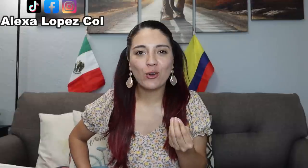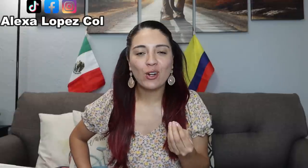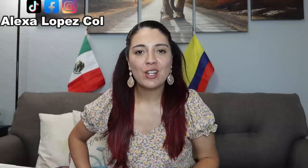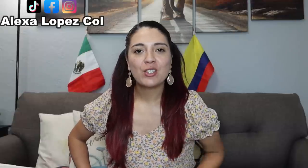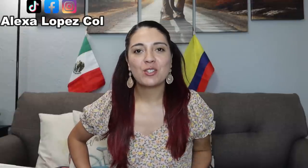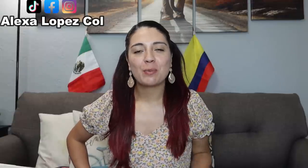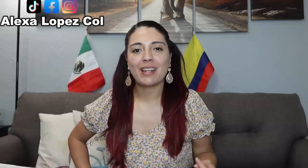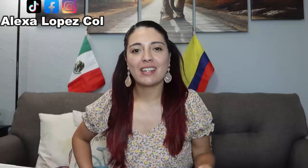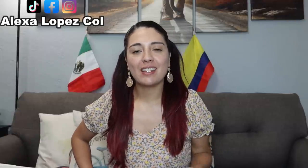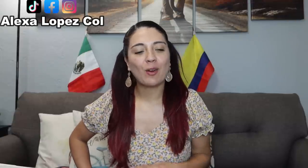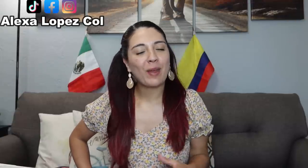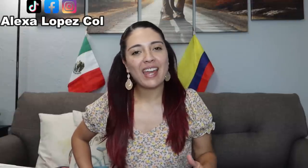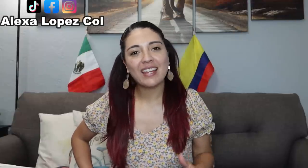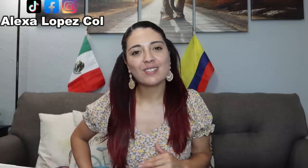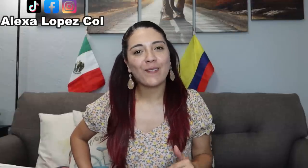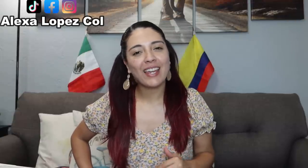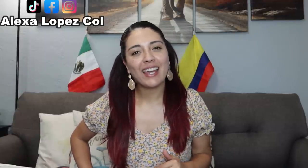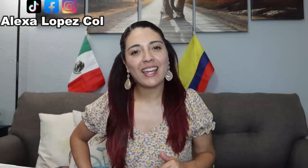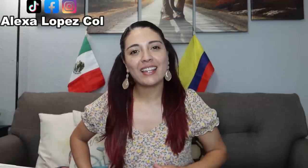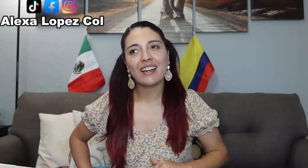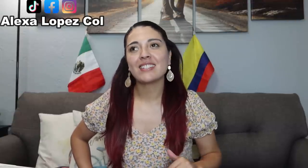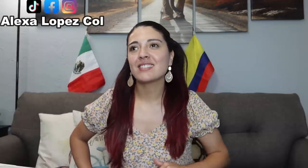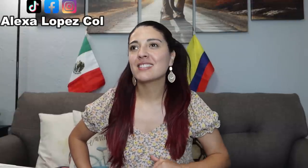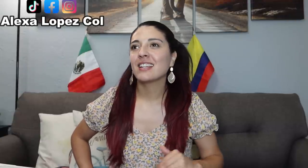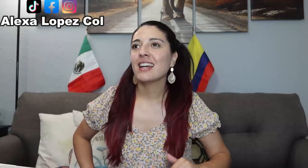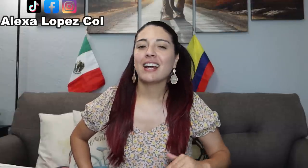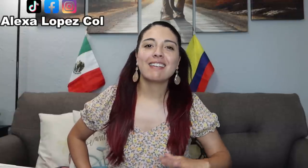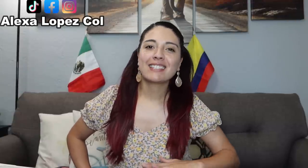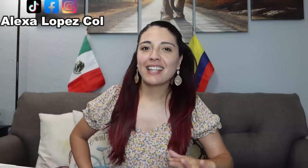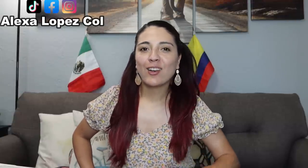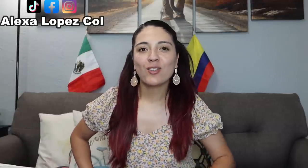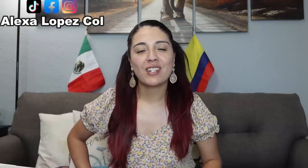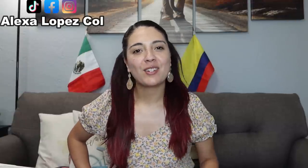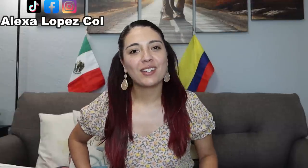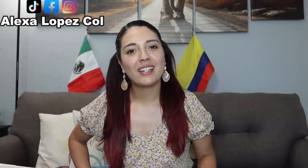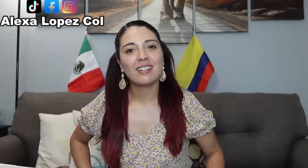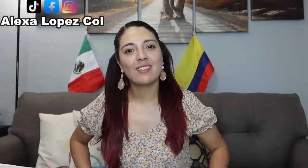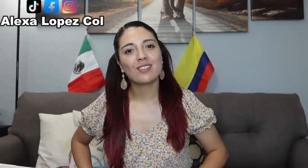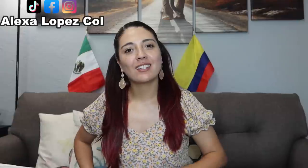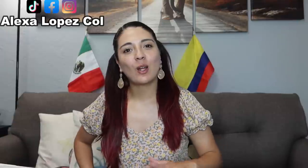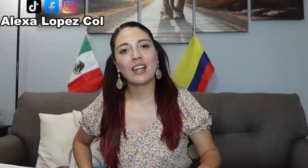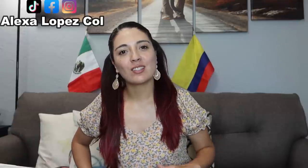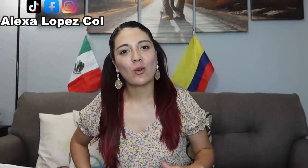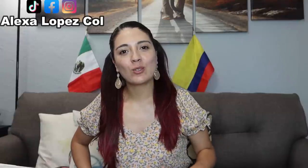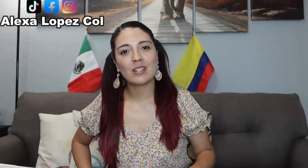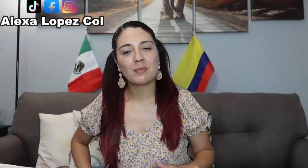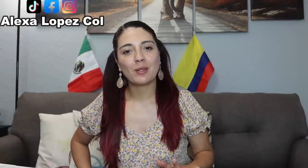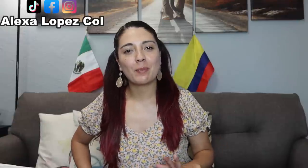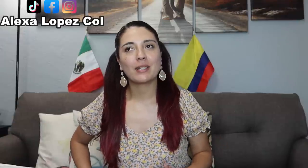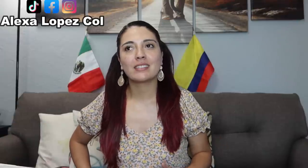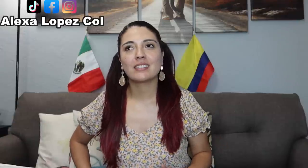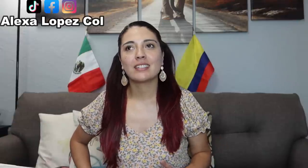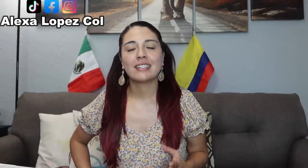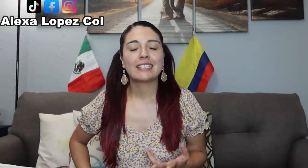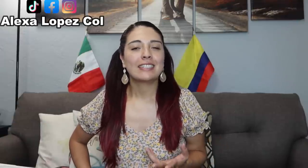nuevo? Yo por aquí, todo bien, todo bien. A veces hay que encontrar un equilibrio entre todas las cosas